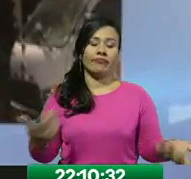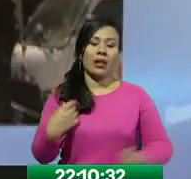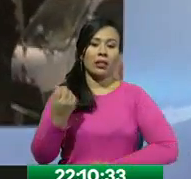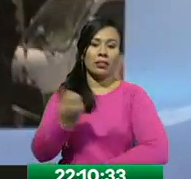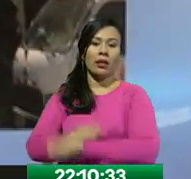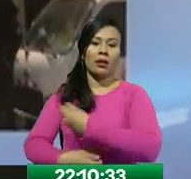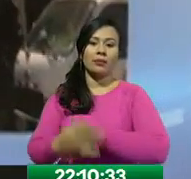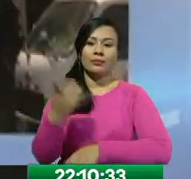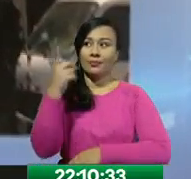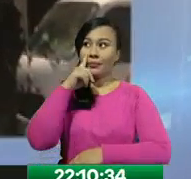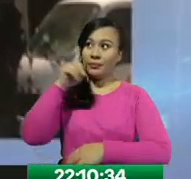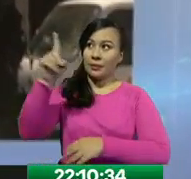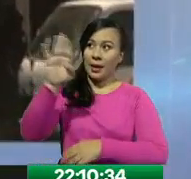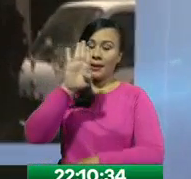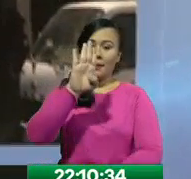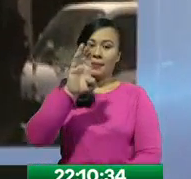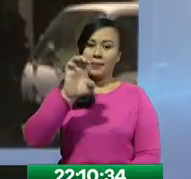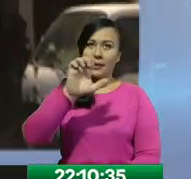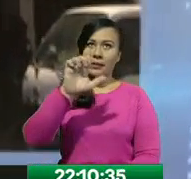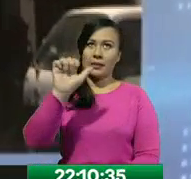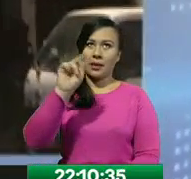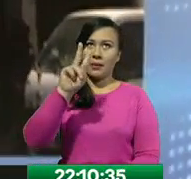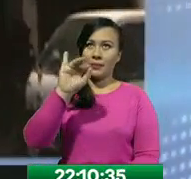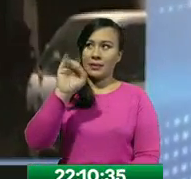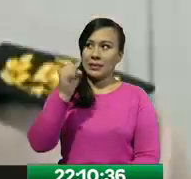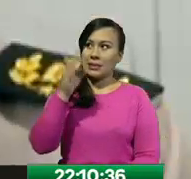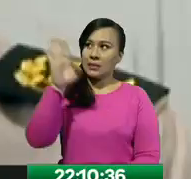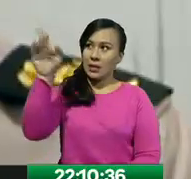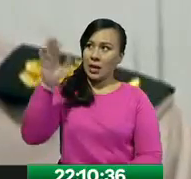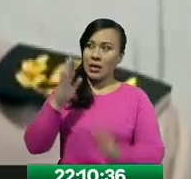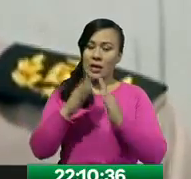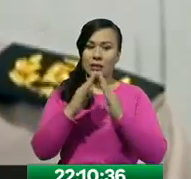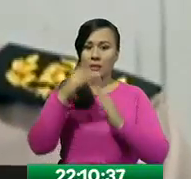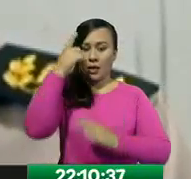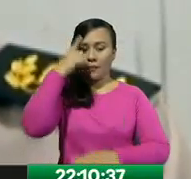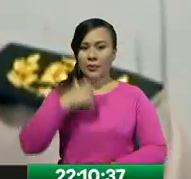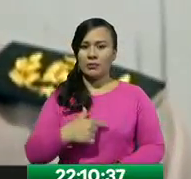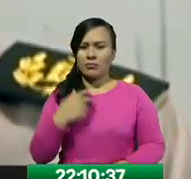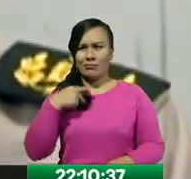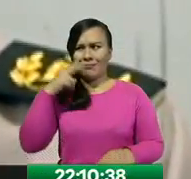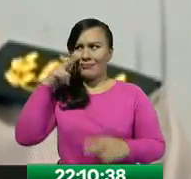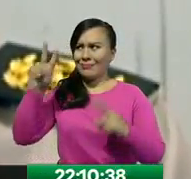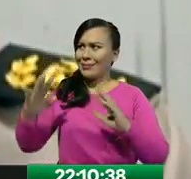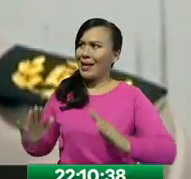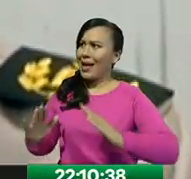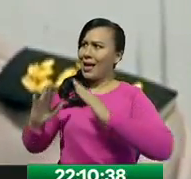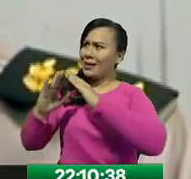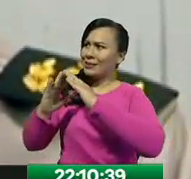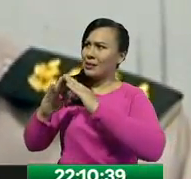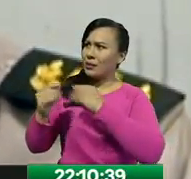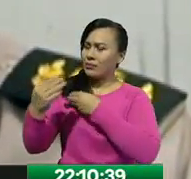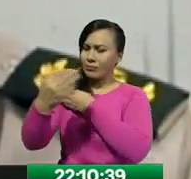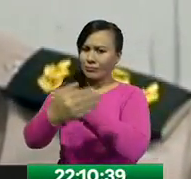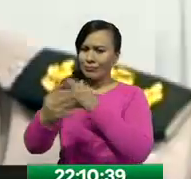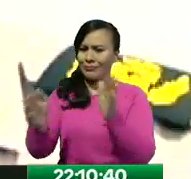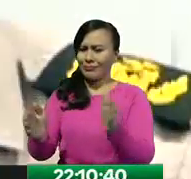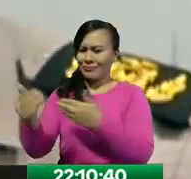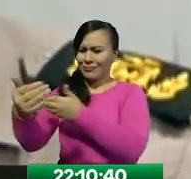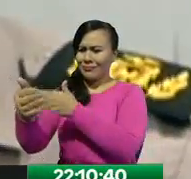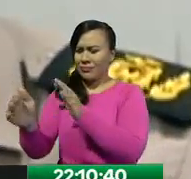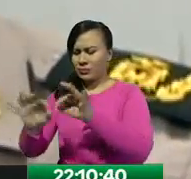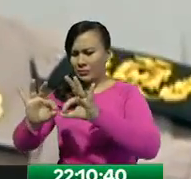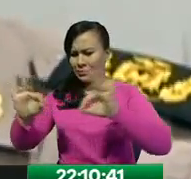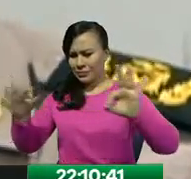de Bellavista realizaron un allanamiento en un inmueble del fallecido. Encontramos una infraestructura a medio construir con unas particularidades,